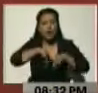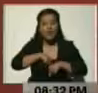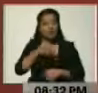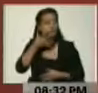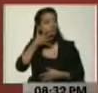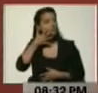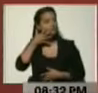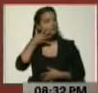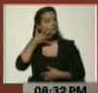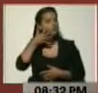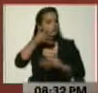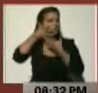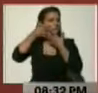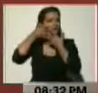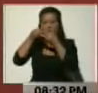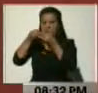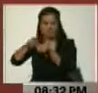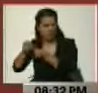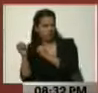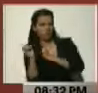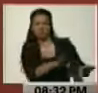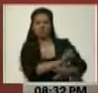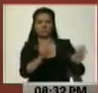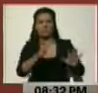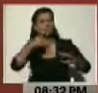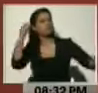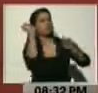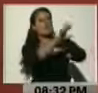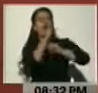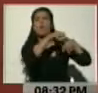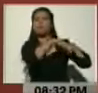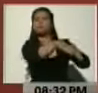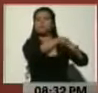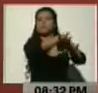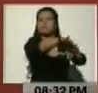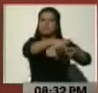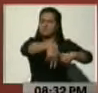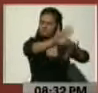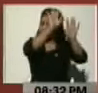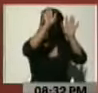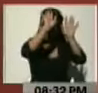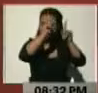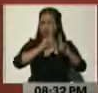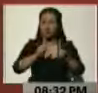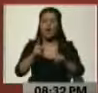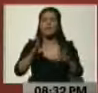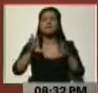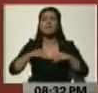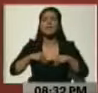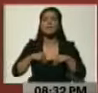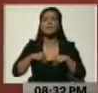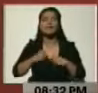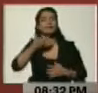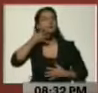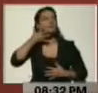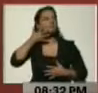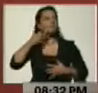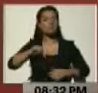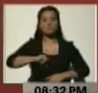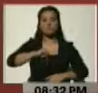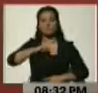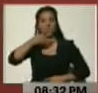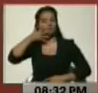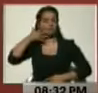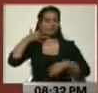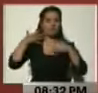en una caja y láncelo al Orinoco, al Caroní, y que se lo lleve Guri para adentro, pero desaparezcalo. Un revolucionario no debe